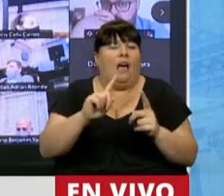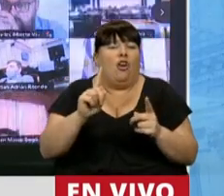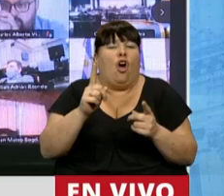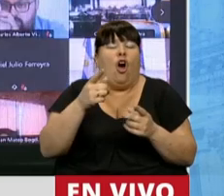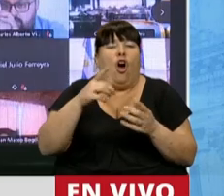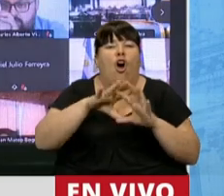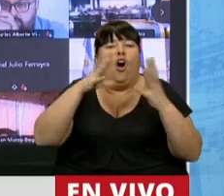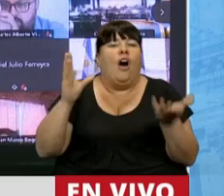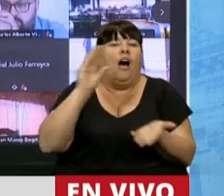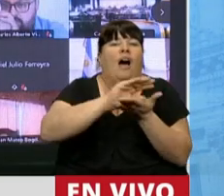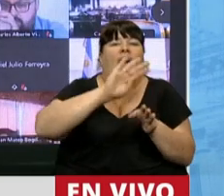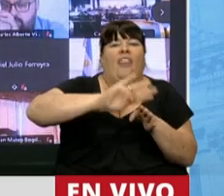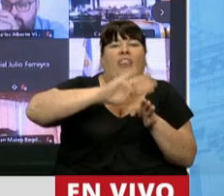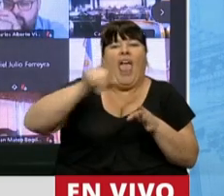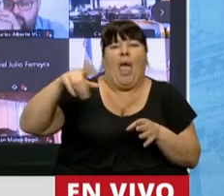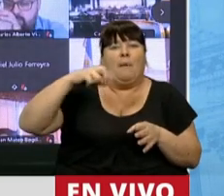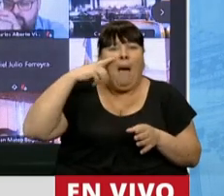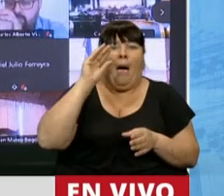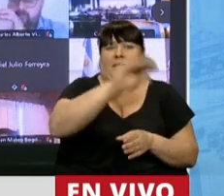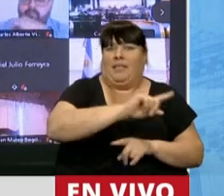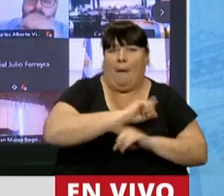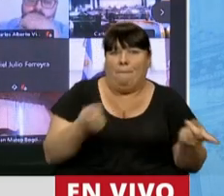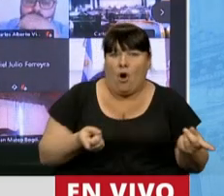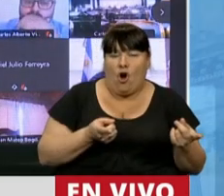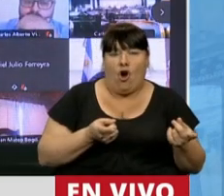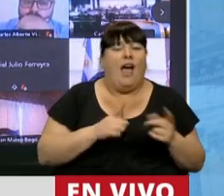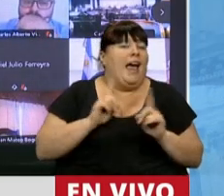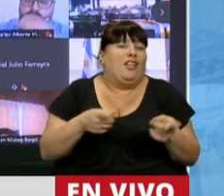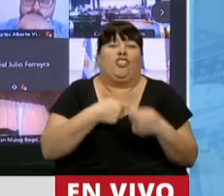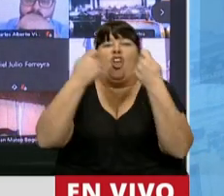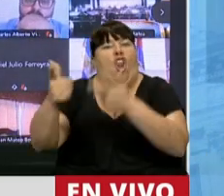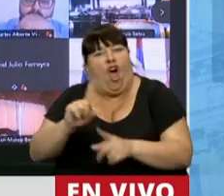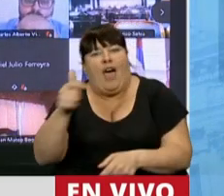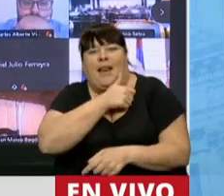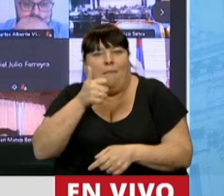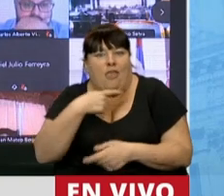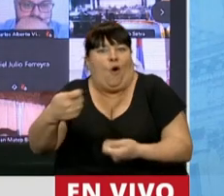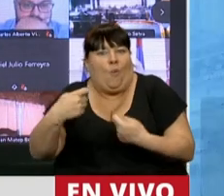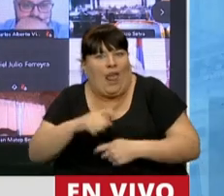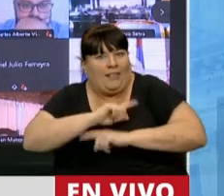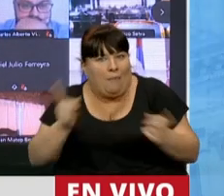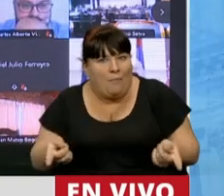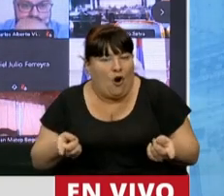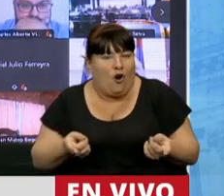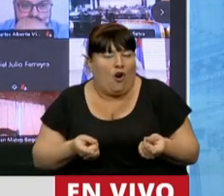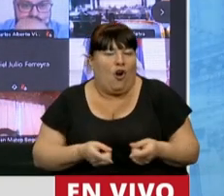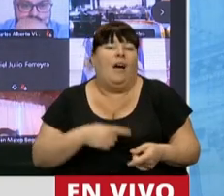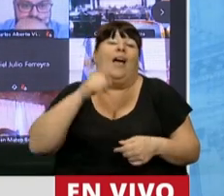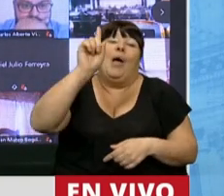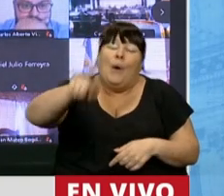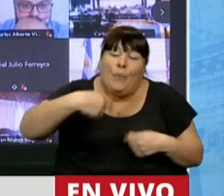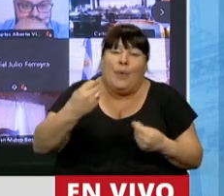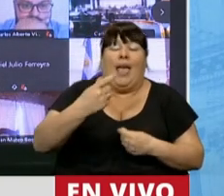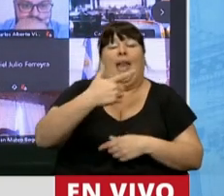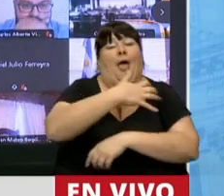recibiendo los montos adeudados por la obra social de PAMI. Entonces no están cubriendo los medicamentos de los jubilados y provocan que